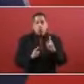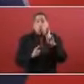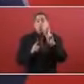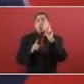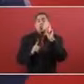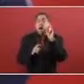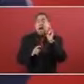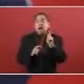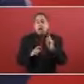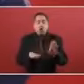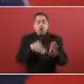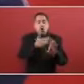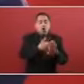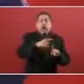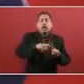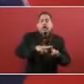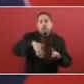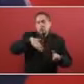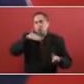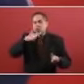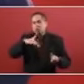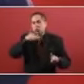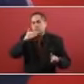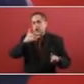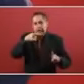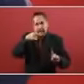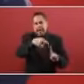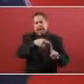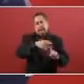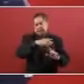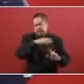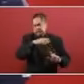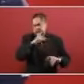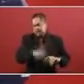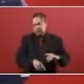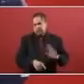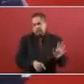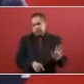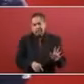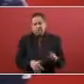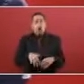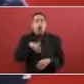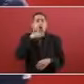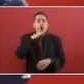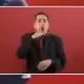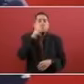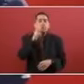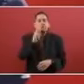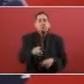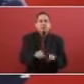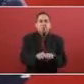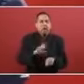contra de la corrupción, que es el cáncer